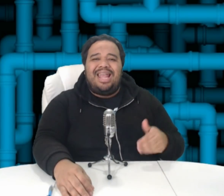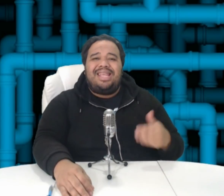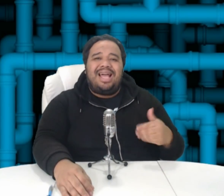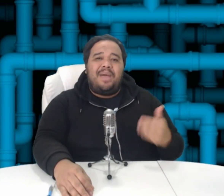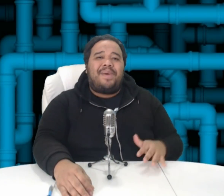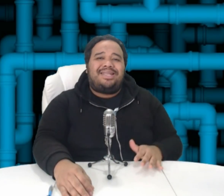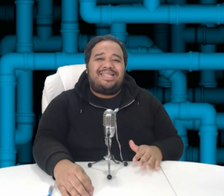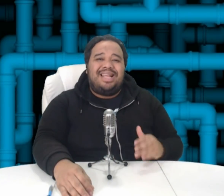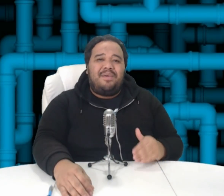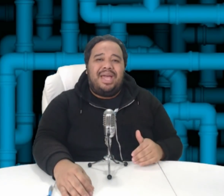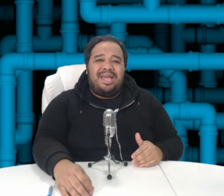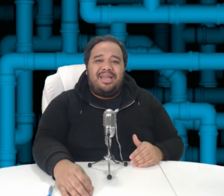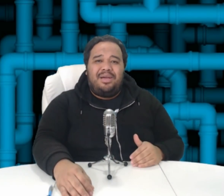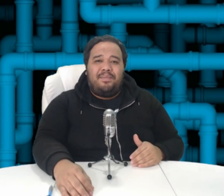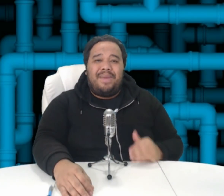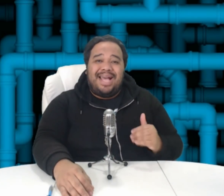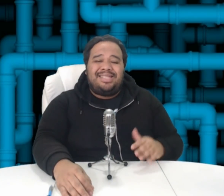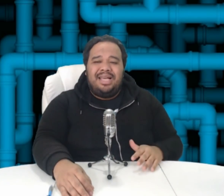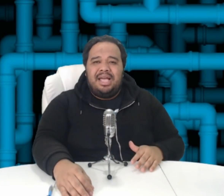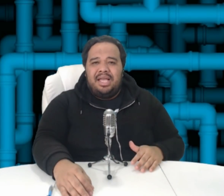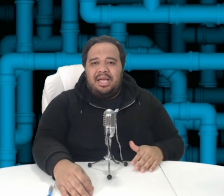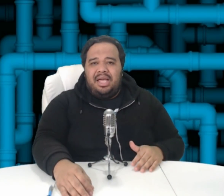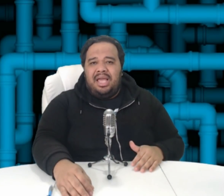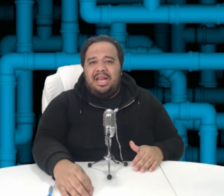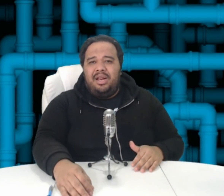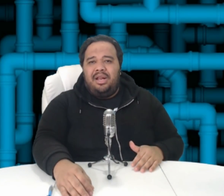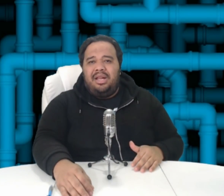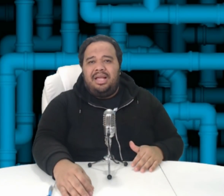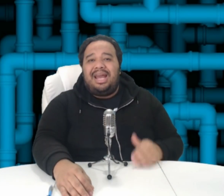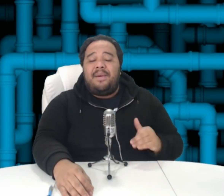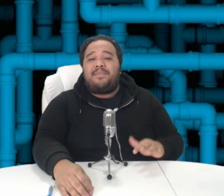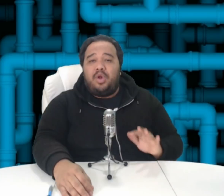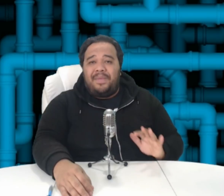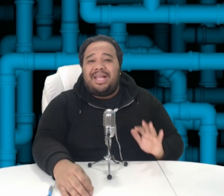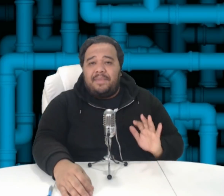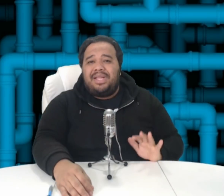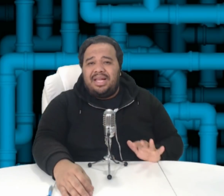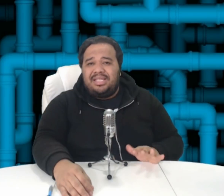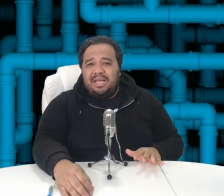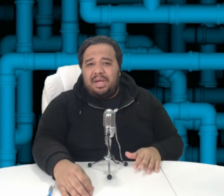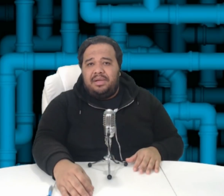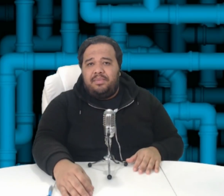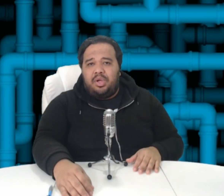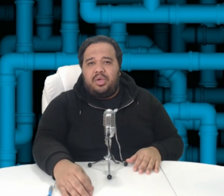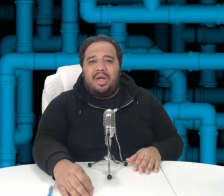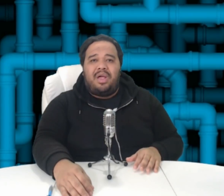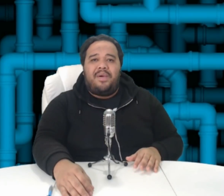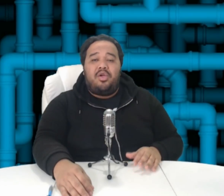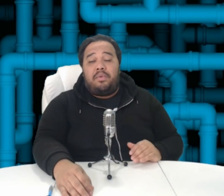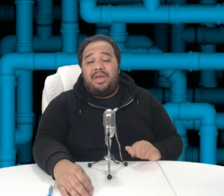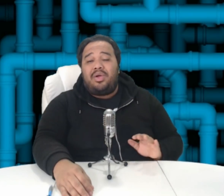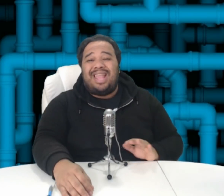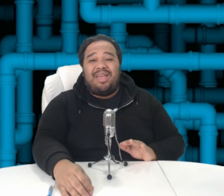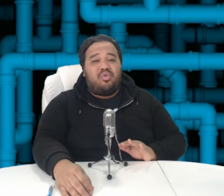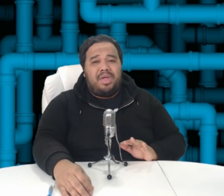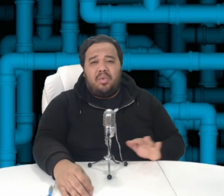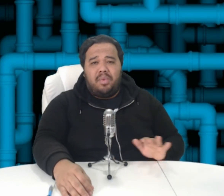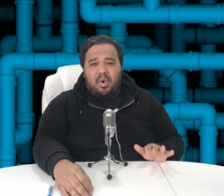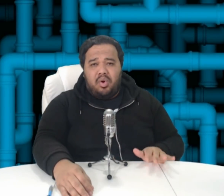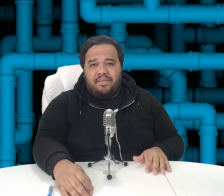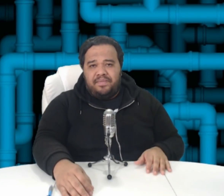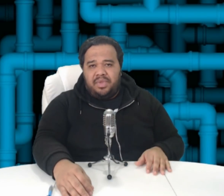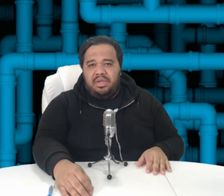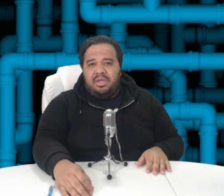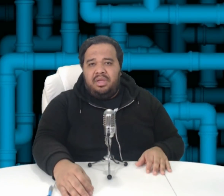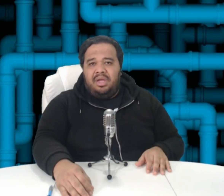Que cada día que pasa se le ve más el grave problema que también tiene encima. Porque Diosdado Cabello, yo me imagino que estará durmiendo